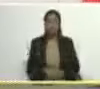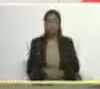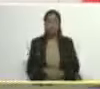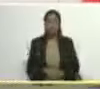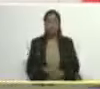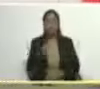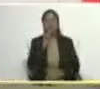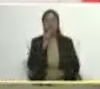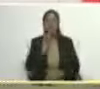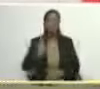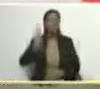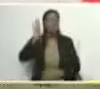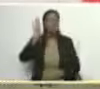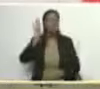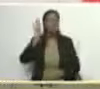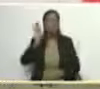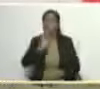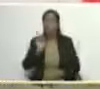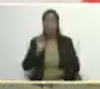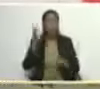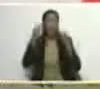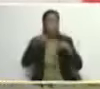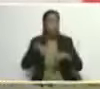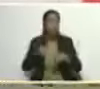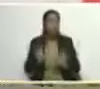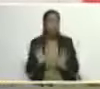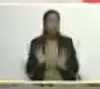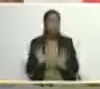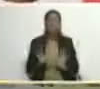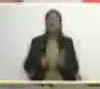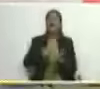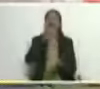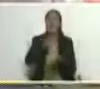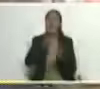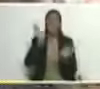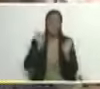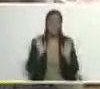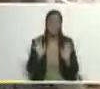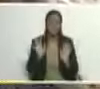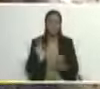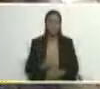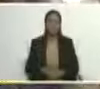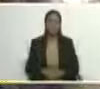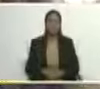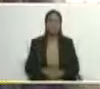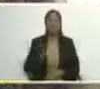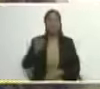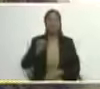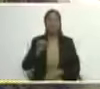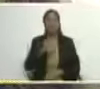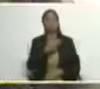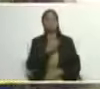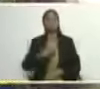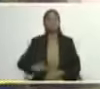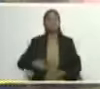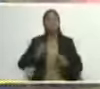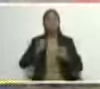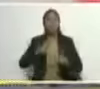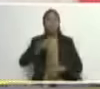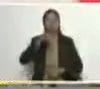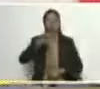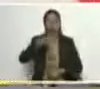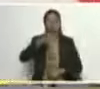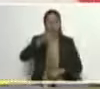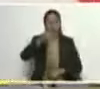Levante la mano el que no esté de acuerdo. Aprobado, pues. Tiene la palabra el presidente de la